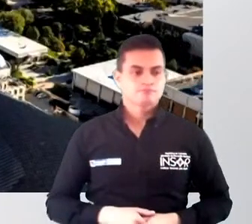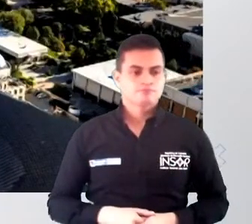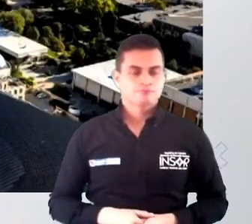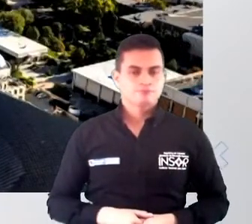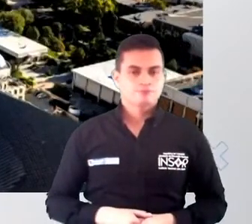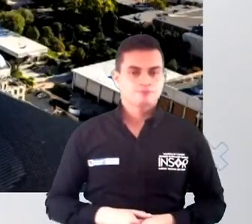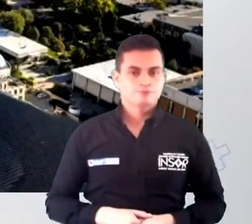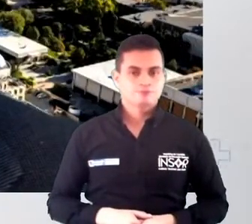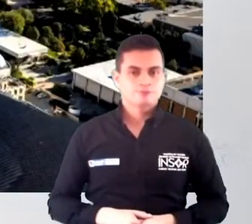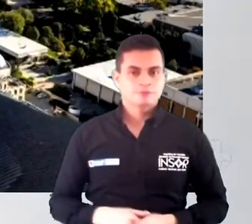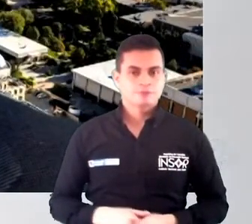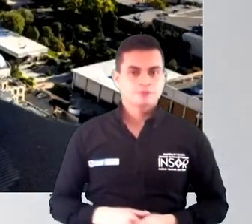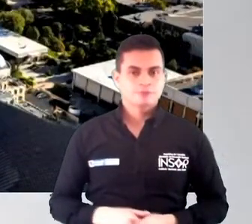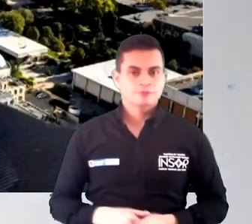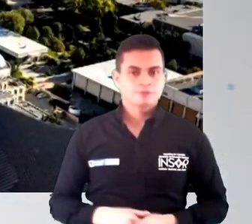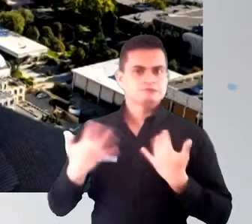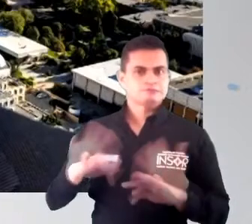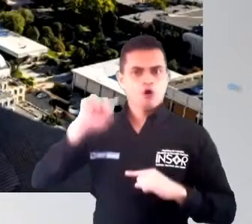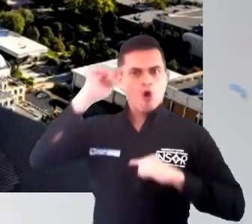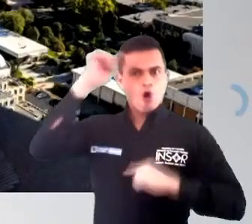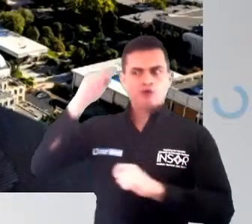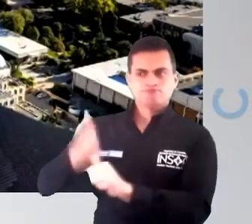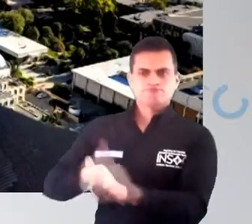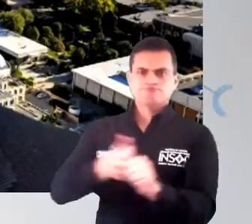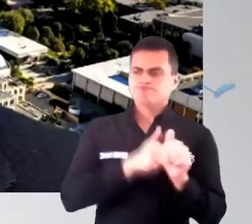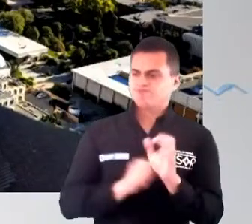muy auténtico.